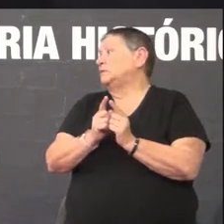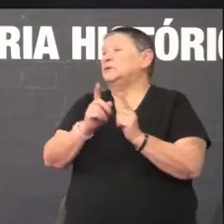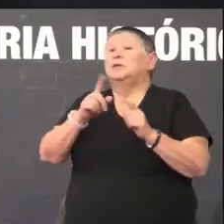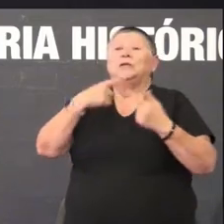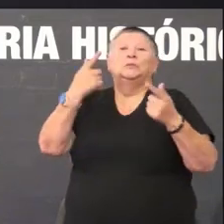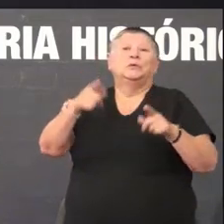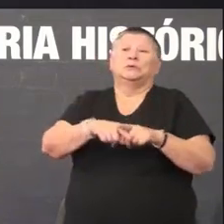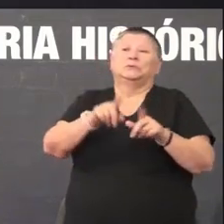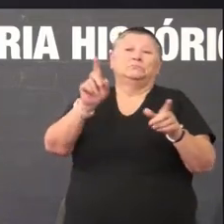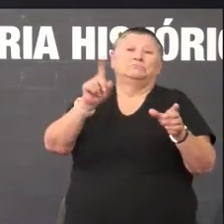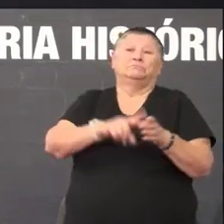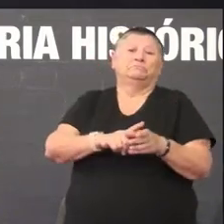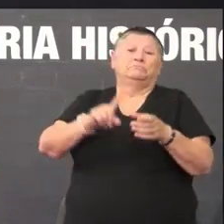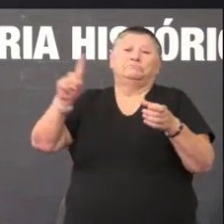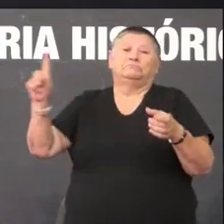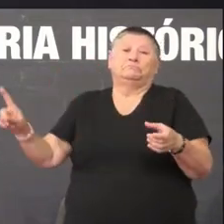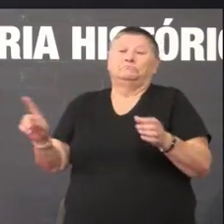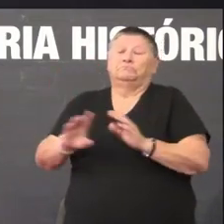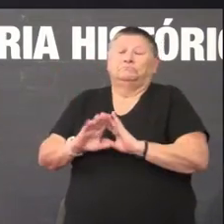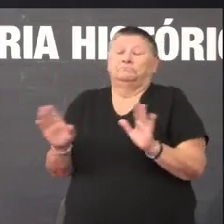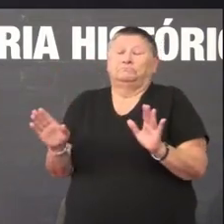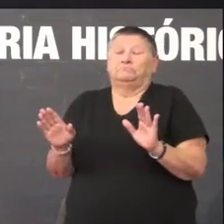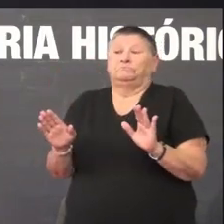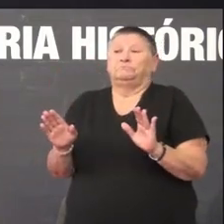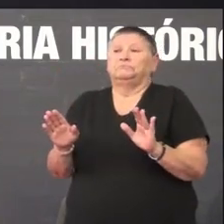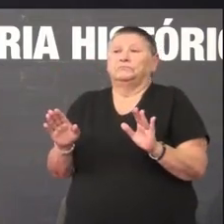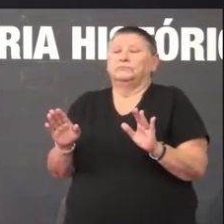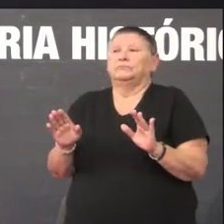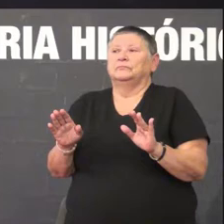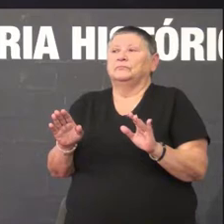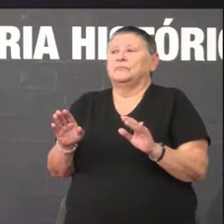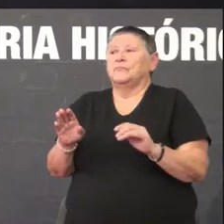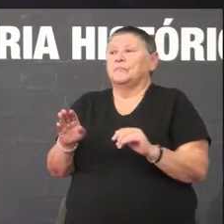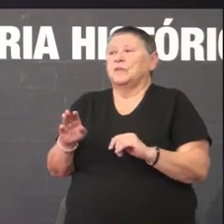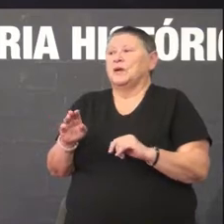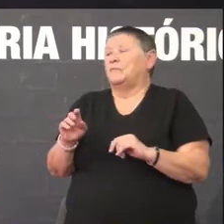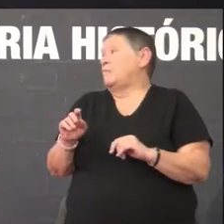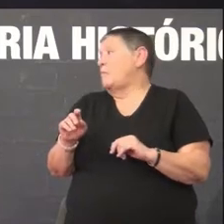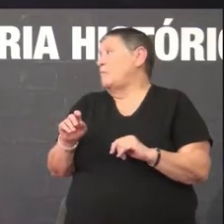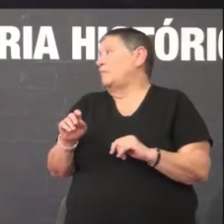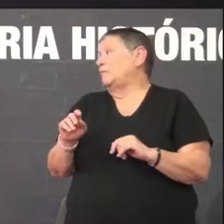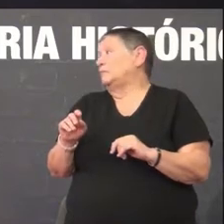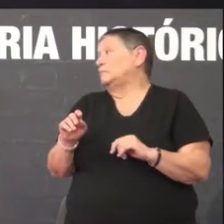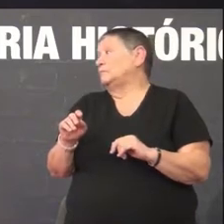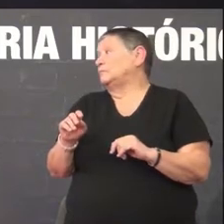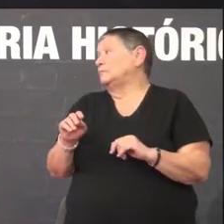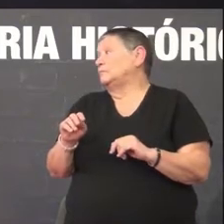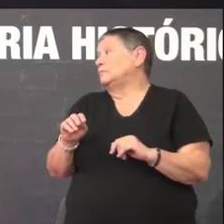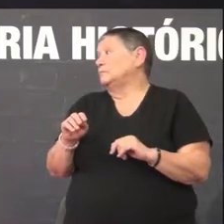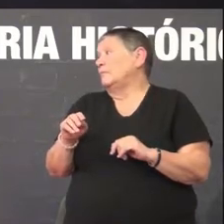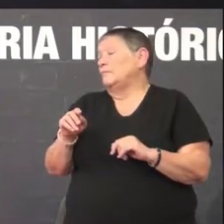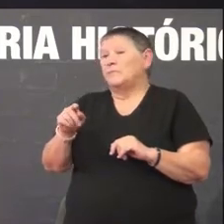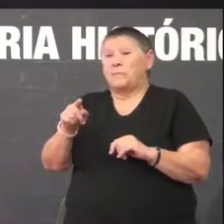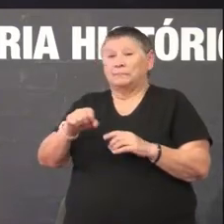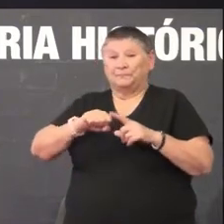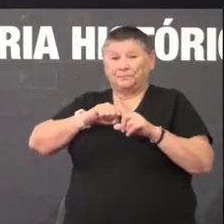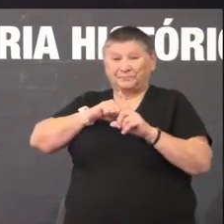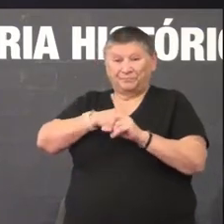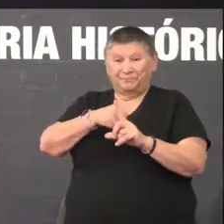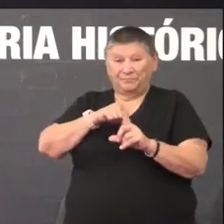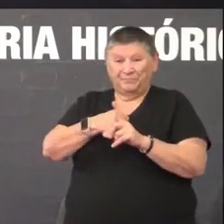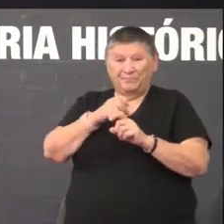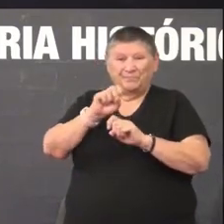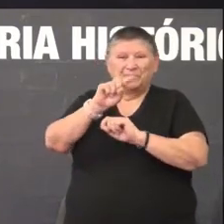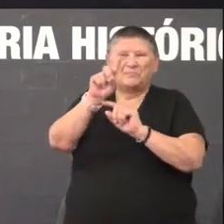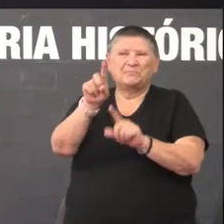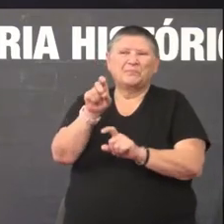queda fuera de juego. Ese es lo primero. Ante esta presión, la pregunta